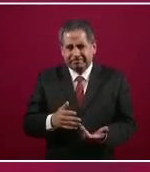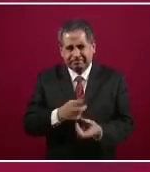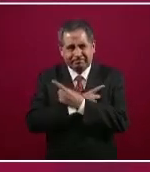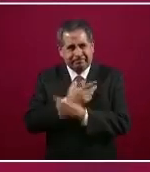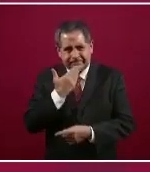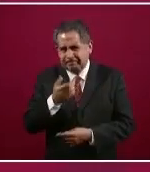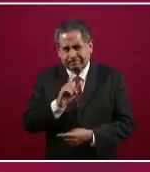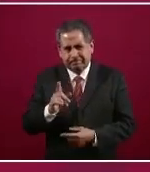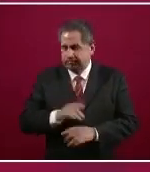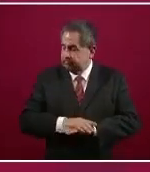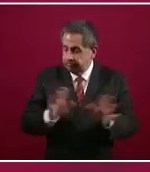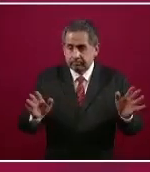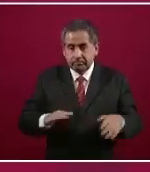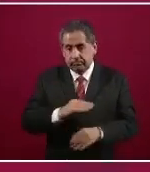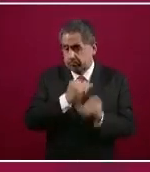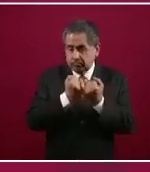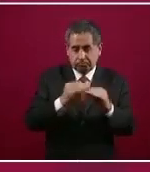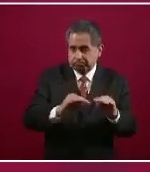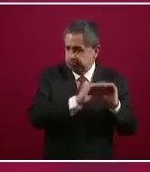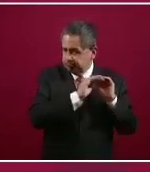Entonces, es parejo,